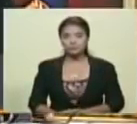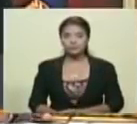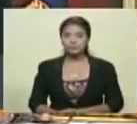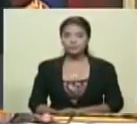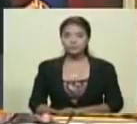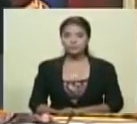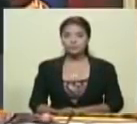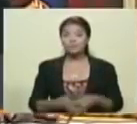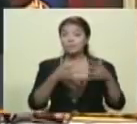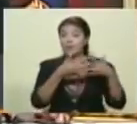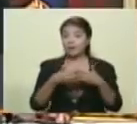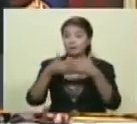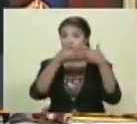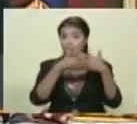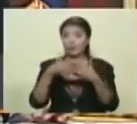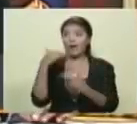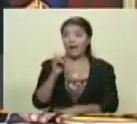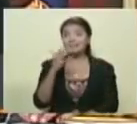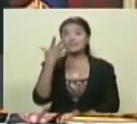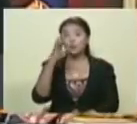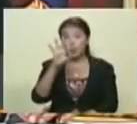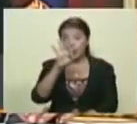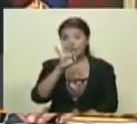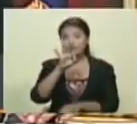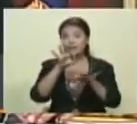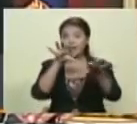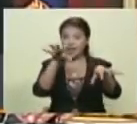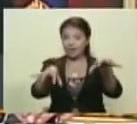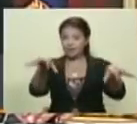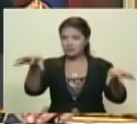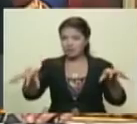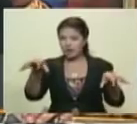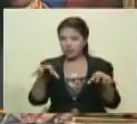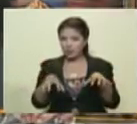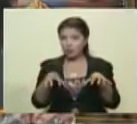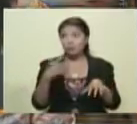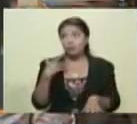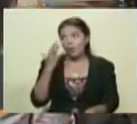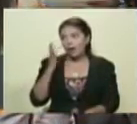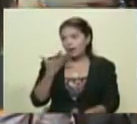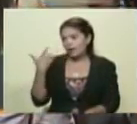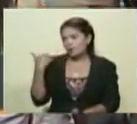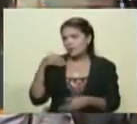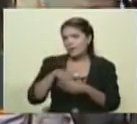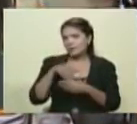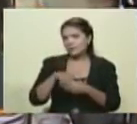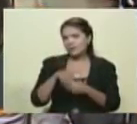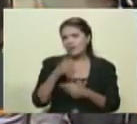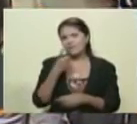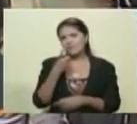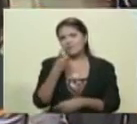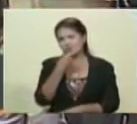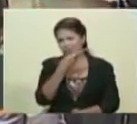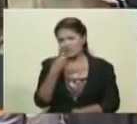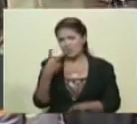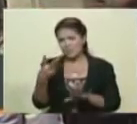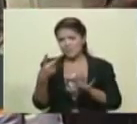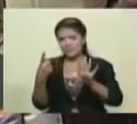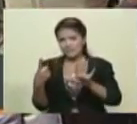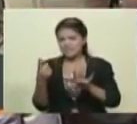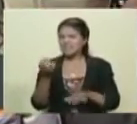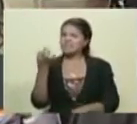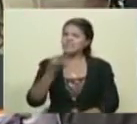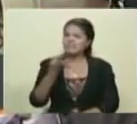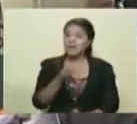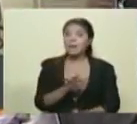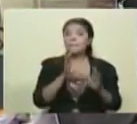En Estados Unidos hay 50 estados de la Unión, ¿verdad? Yo creo que en la última elección no se inscribieron 226, porque siempre se inscribe el del